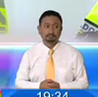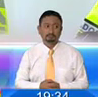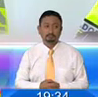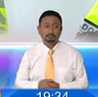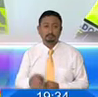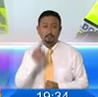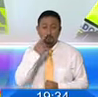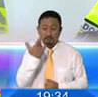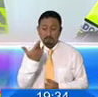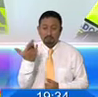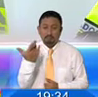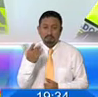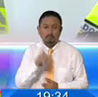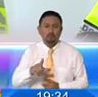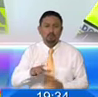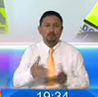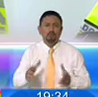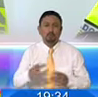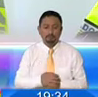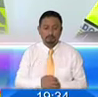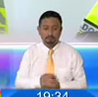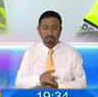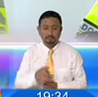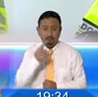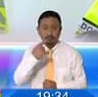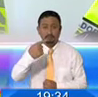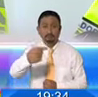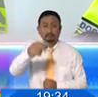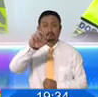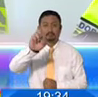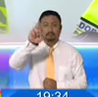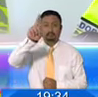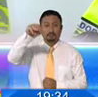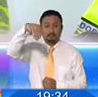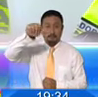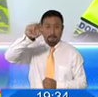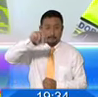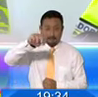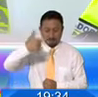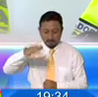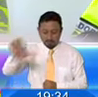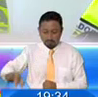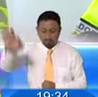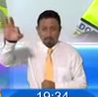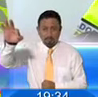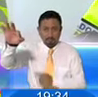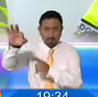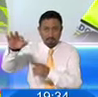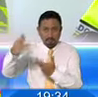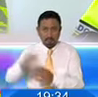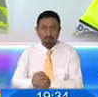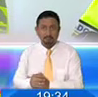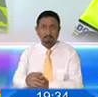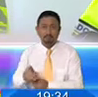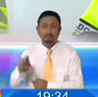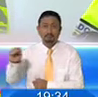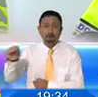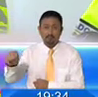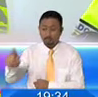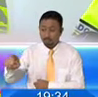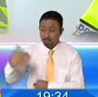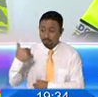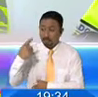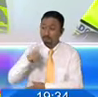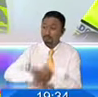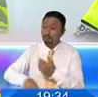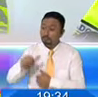a su padre? Es así que se logra ubicar al señor Germán, en donde se comunica que tiene una hija que